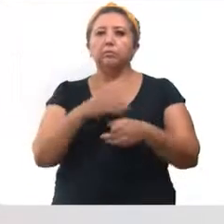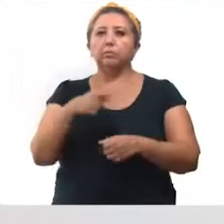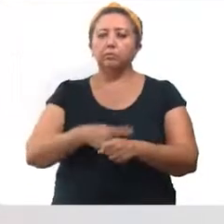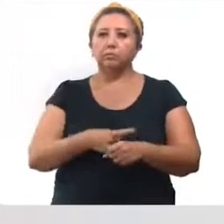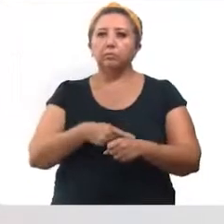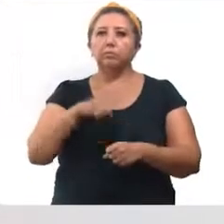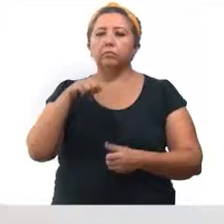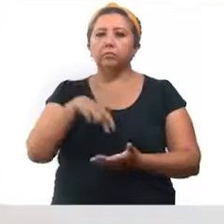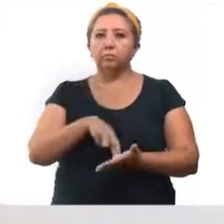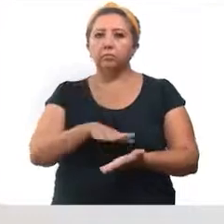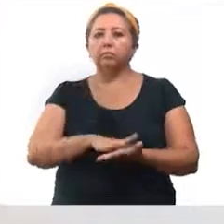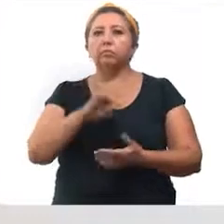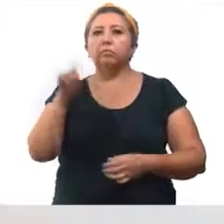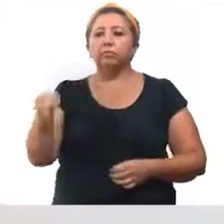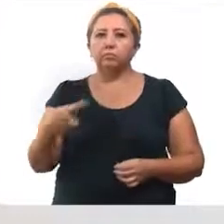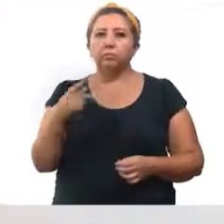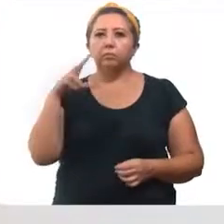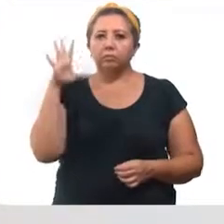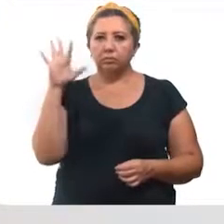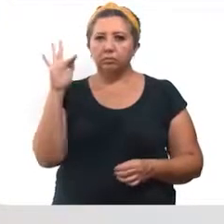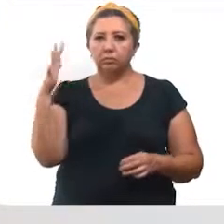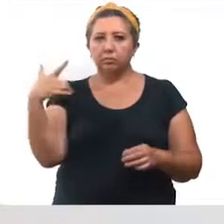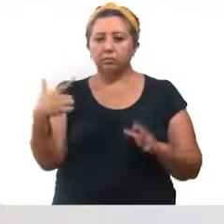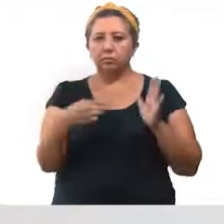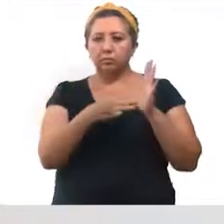total de contagios registrados, que es